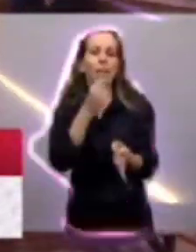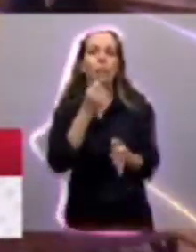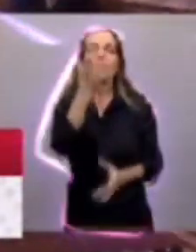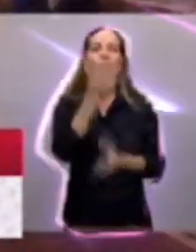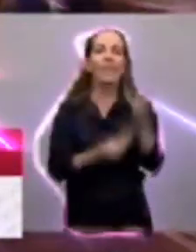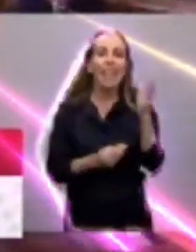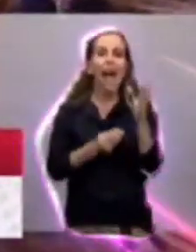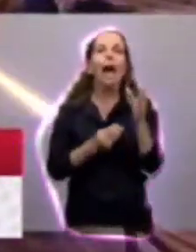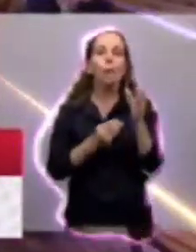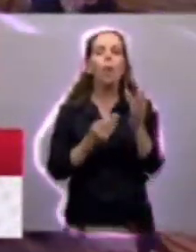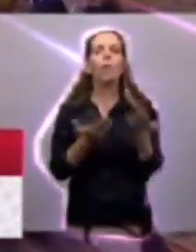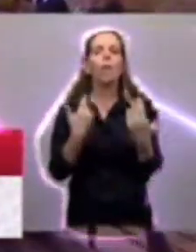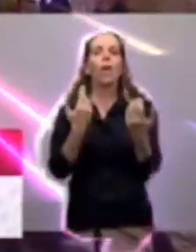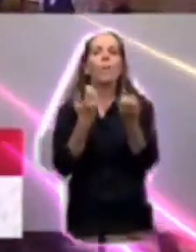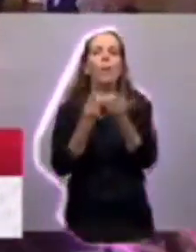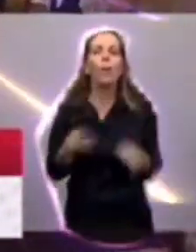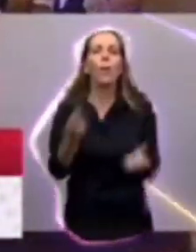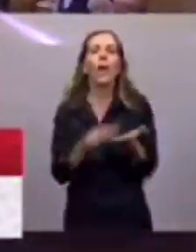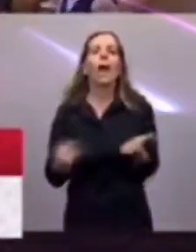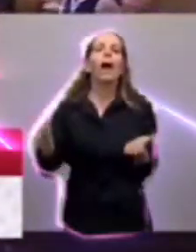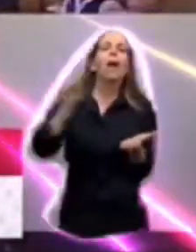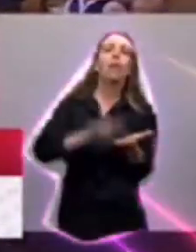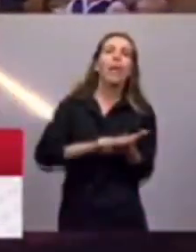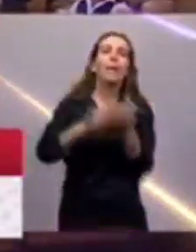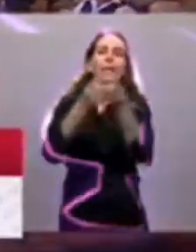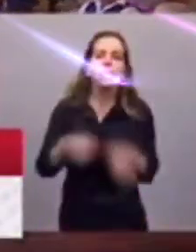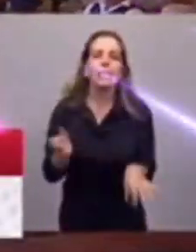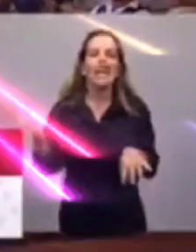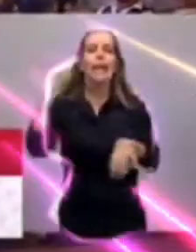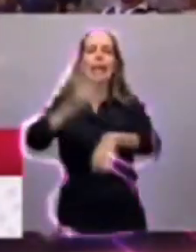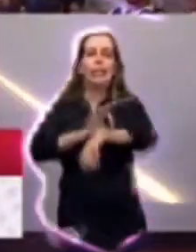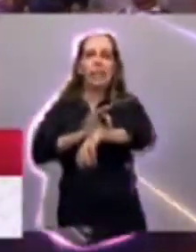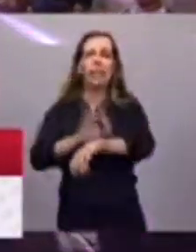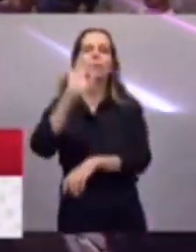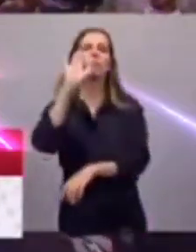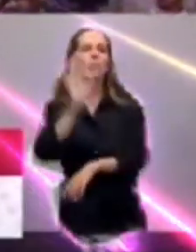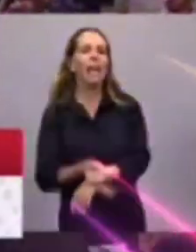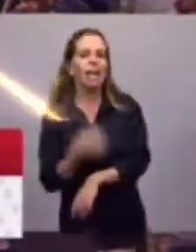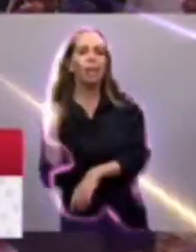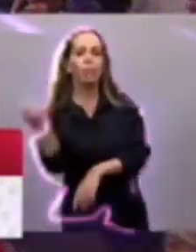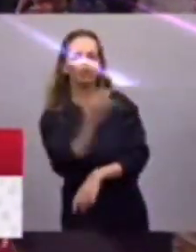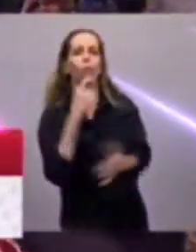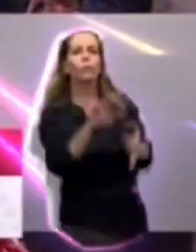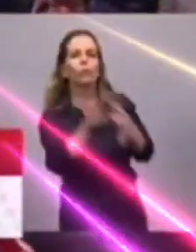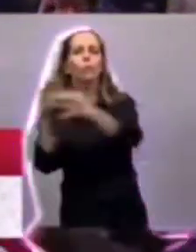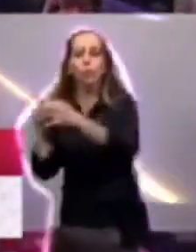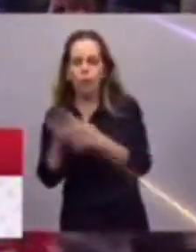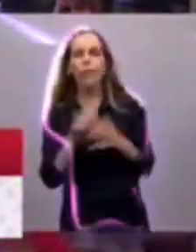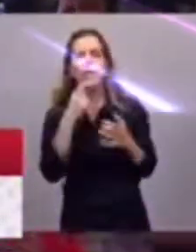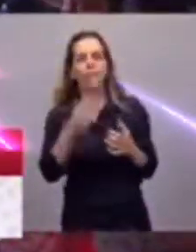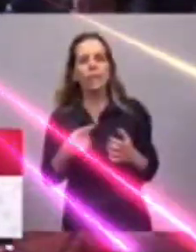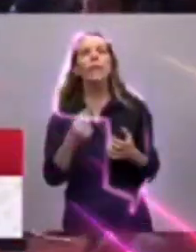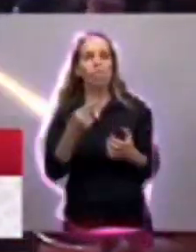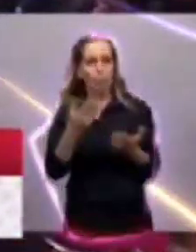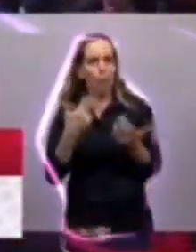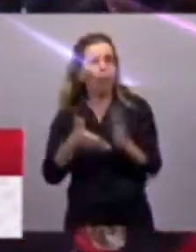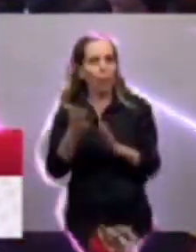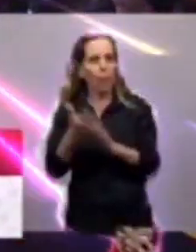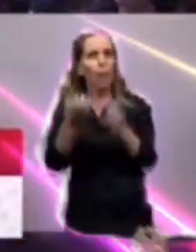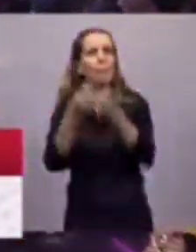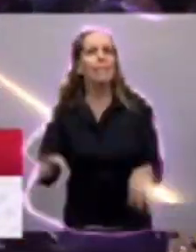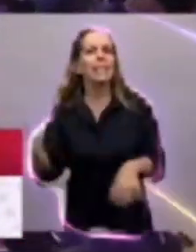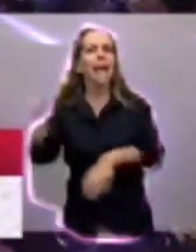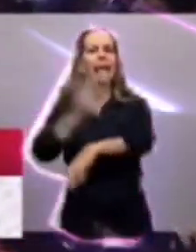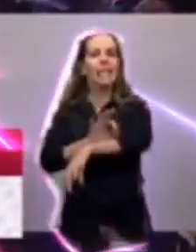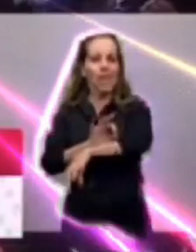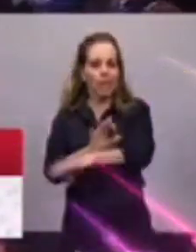sabemos volver a empezar, sabemos agarrarnos bien fuerte todos y decir: vamos a empezar de nuevo.